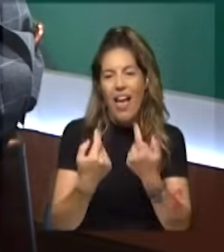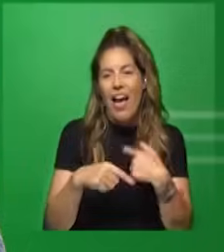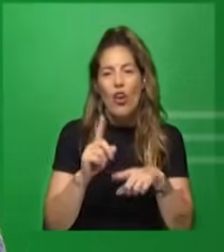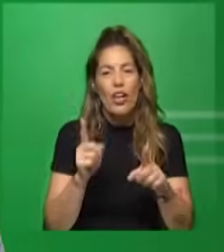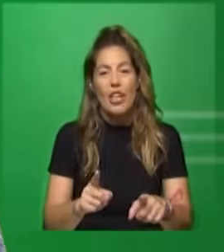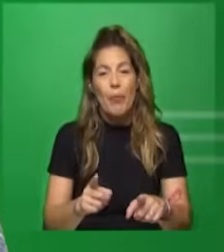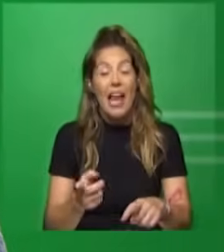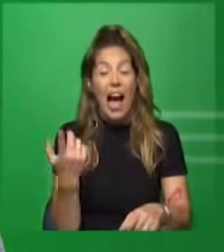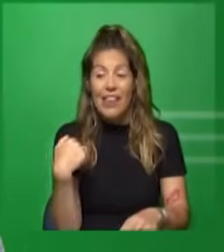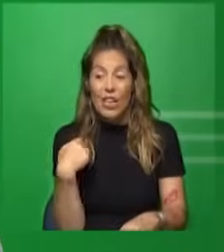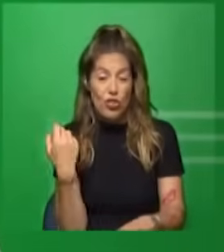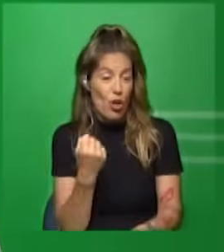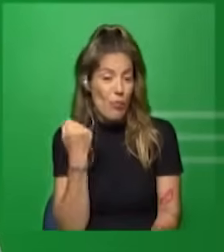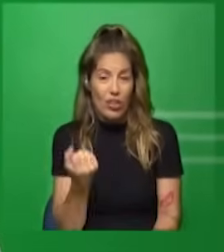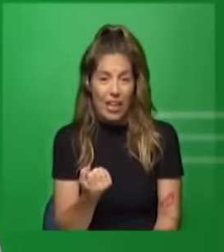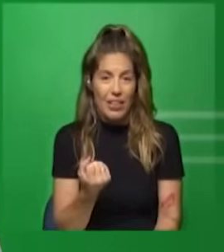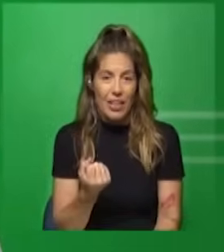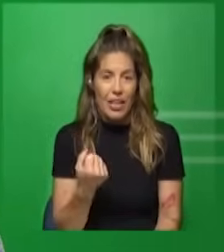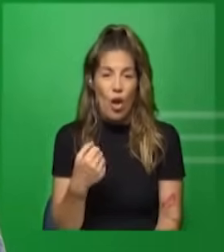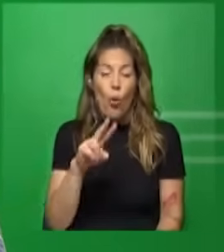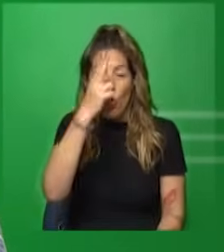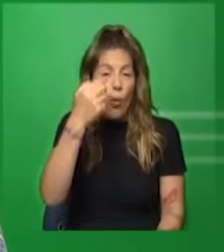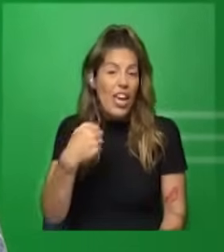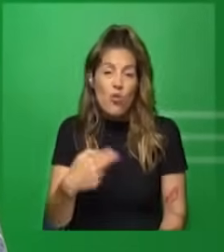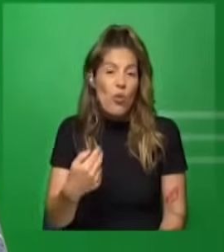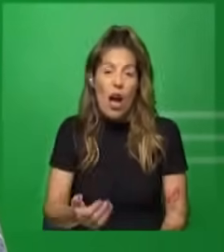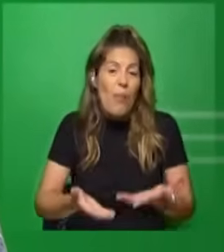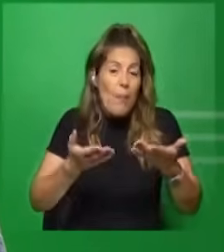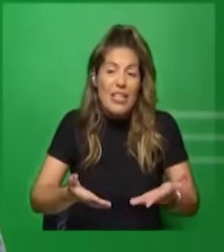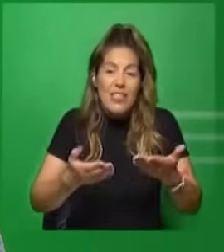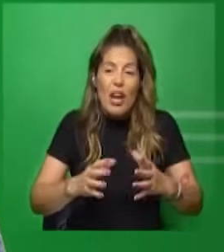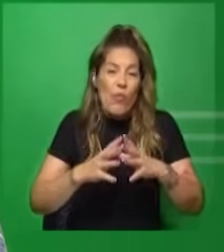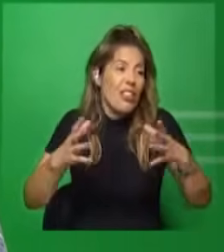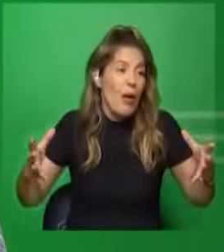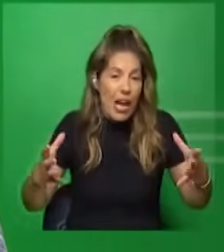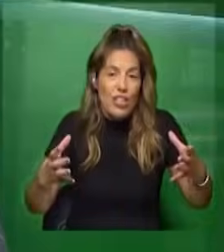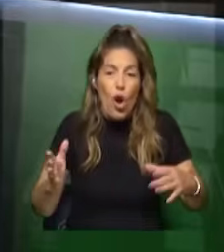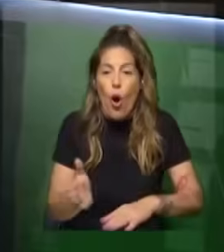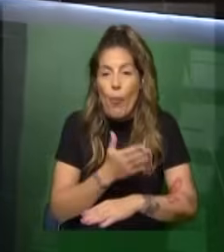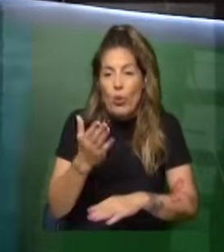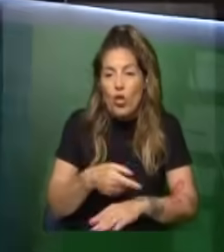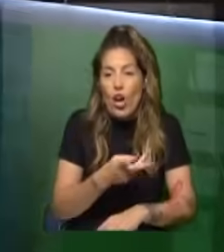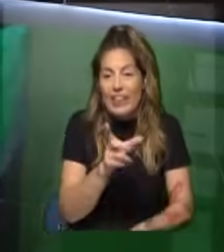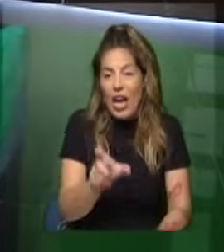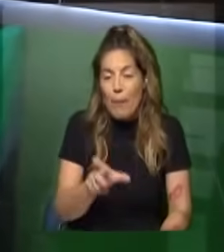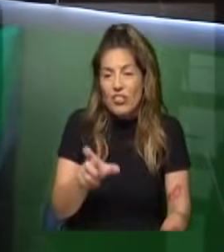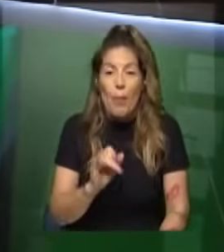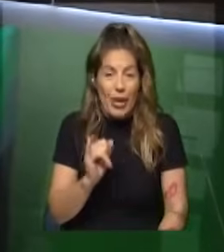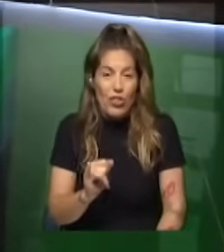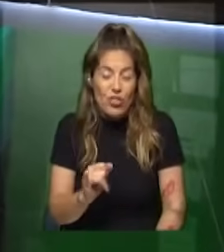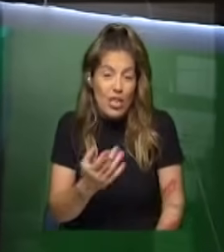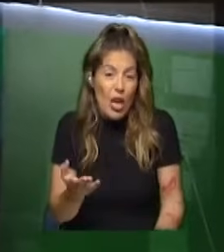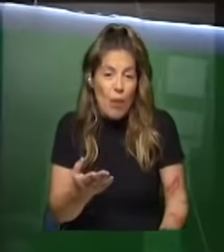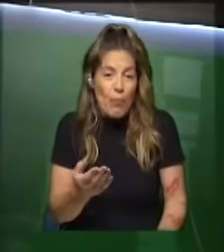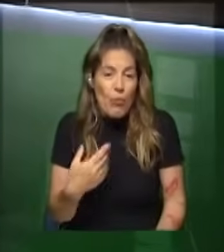nos prestigiaba mucho. Uruguay nunca va a pesar por el tamaño, ni por su producción, ni por su cantidad de habitantes, pero sí por el prestigio, entre otras cosas,